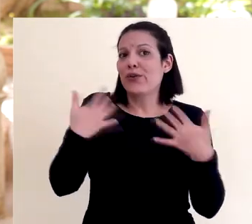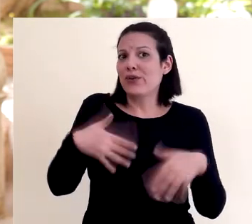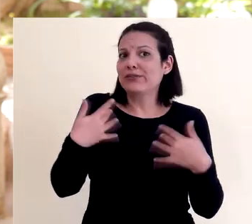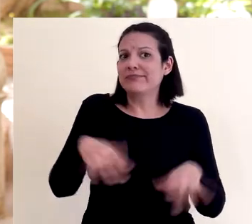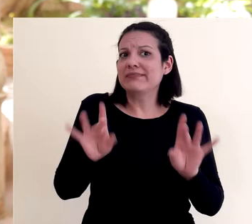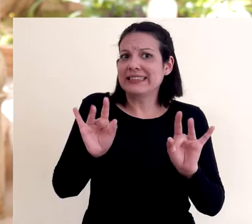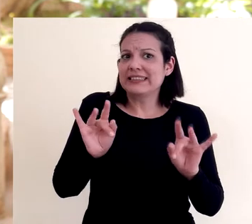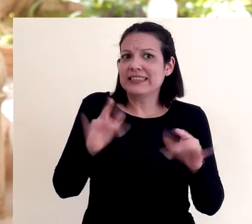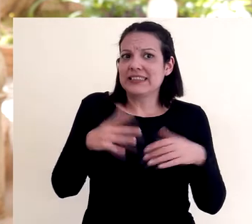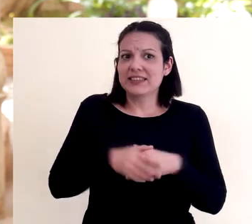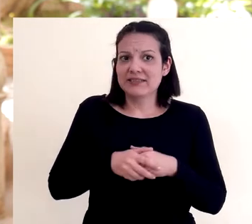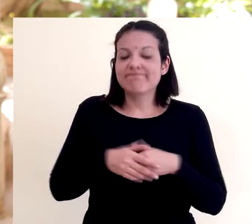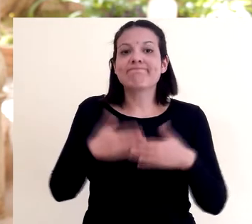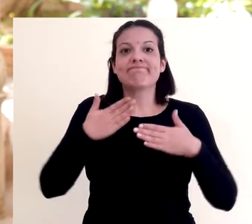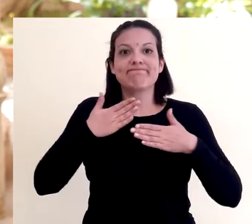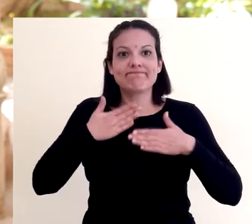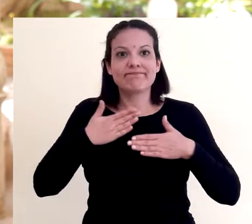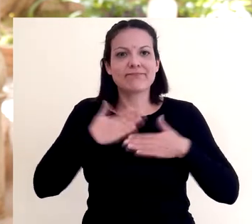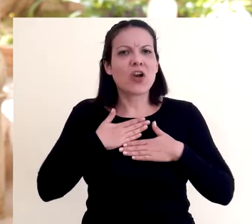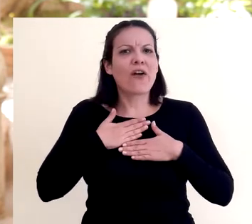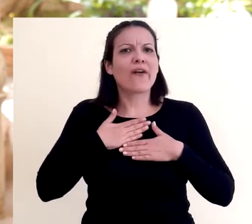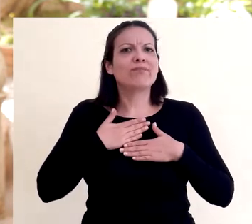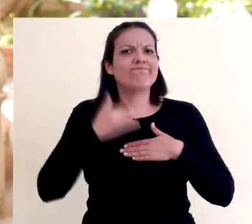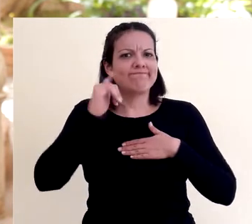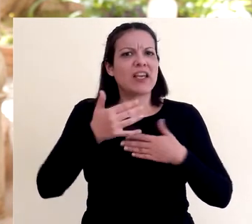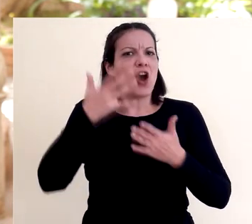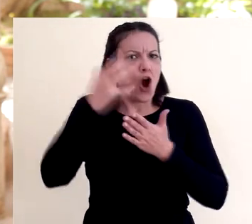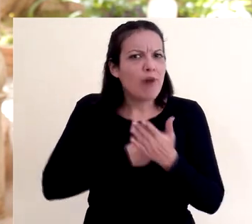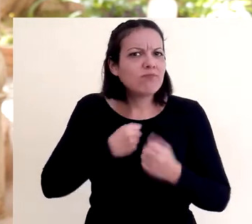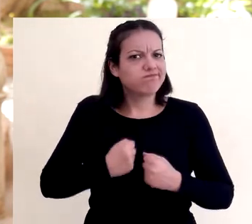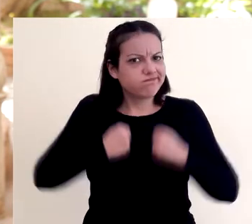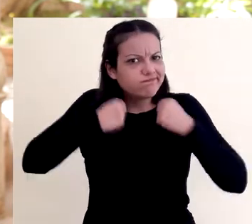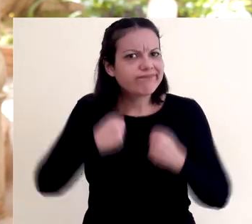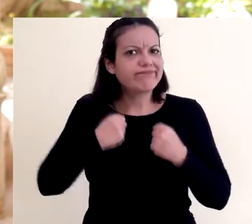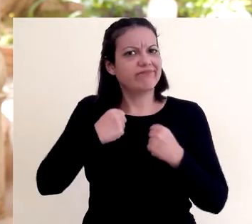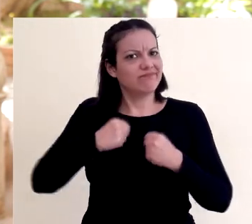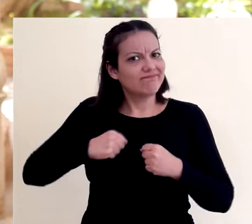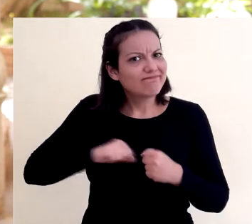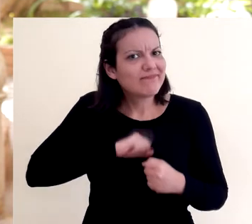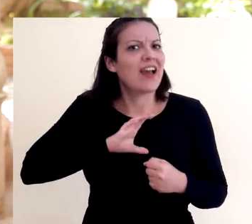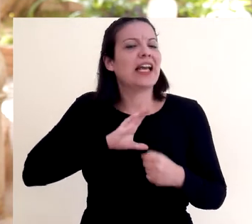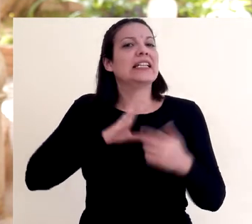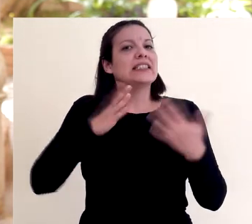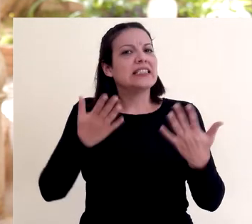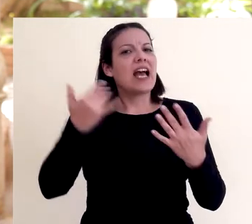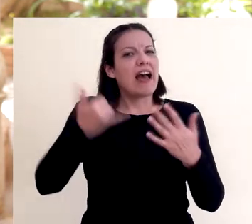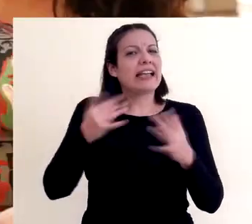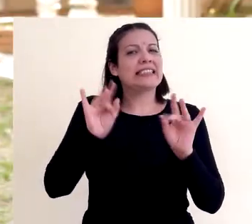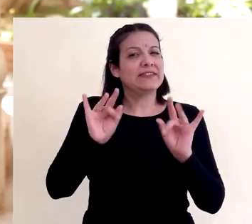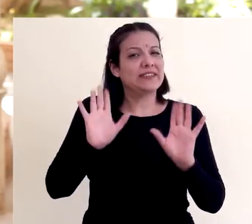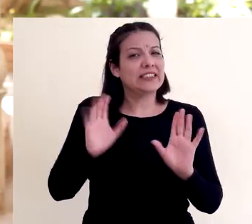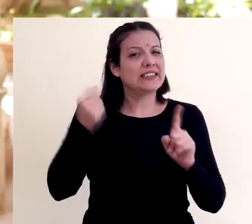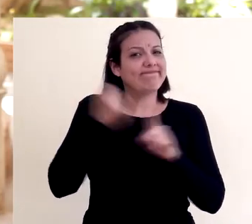Me costó. O sea, yo me mostré muy apasionada y comprometida, pero sí tuve un par de